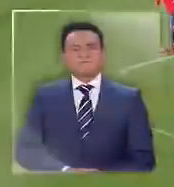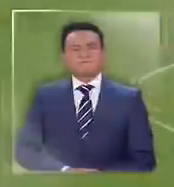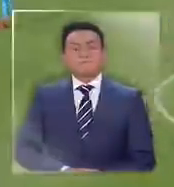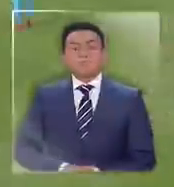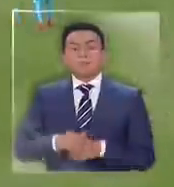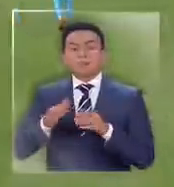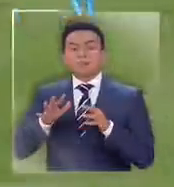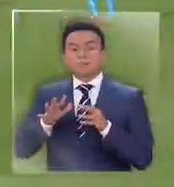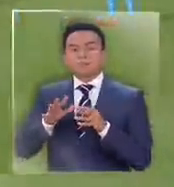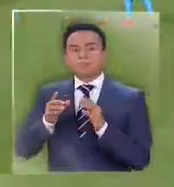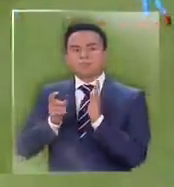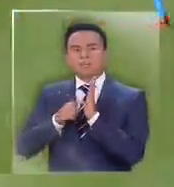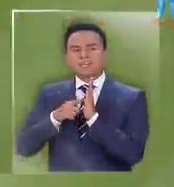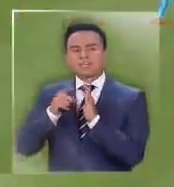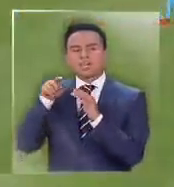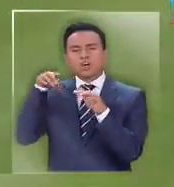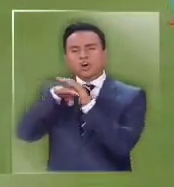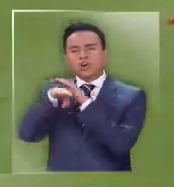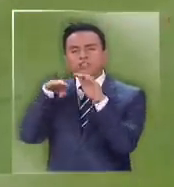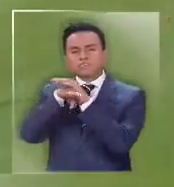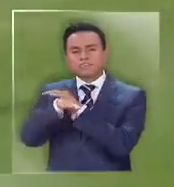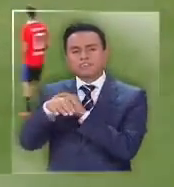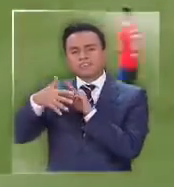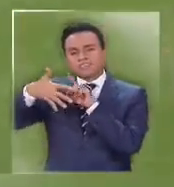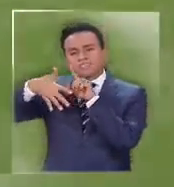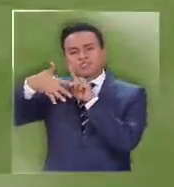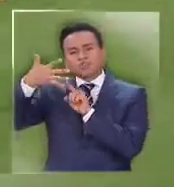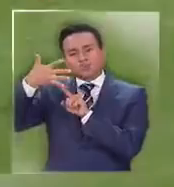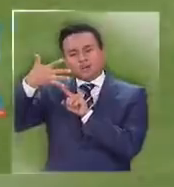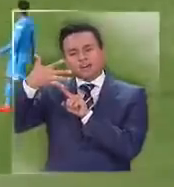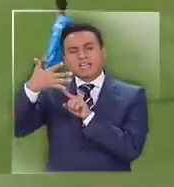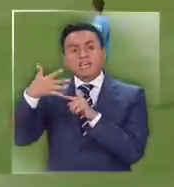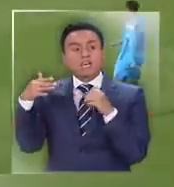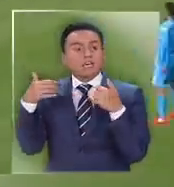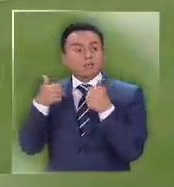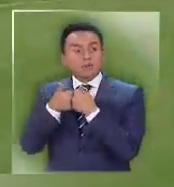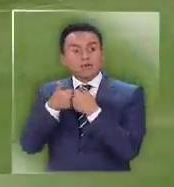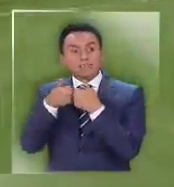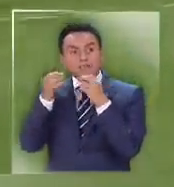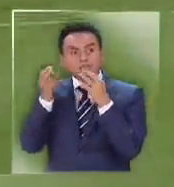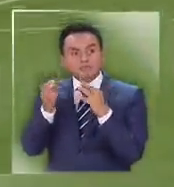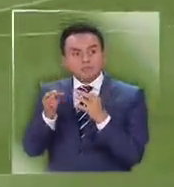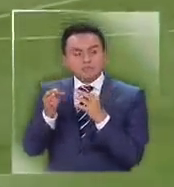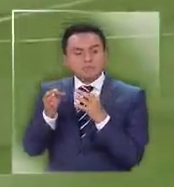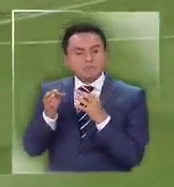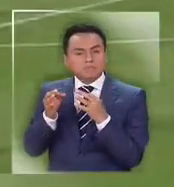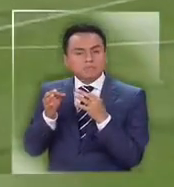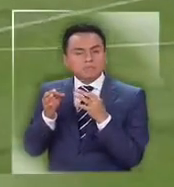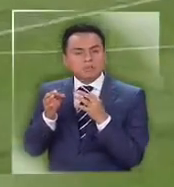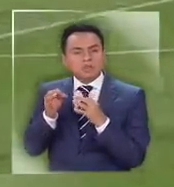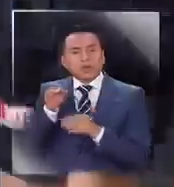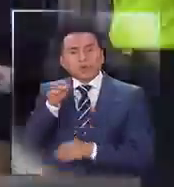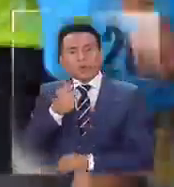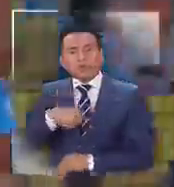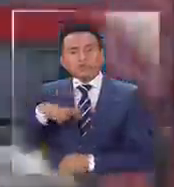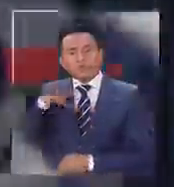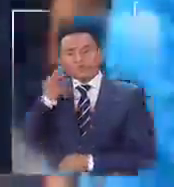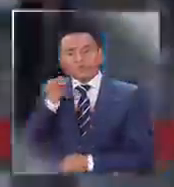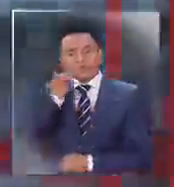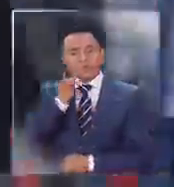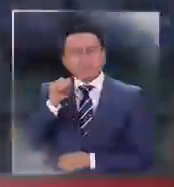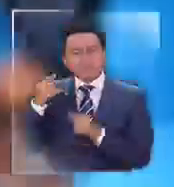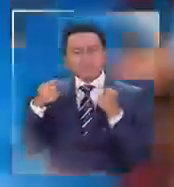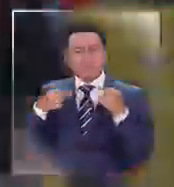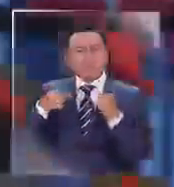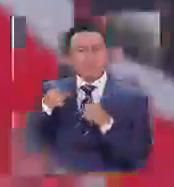Y estamos con el ranking de goles, este es el quinto lugar, el empate definitivo entre Huachipato y Quique,